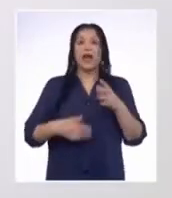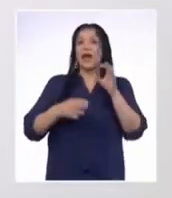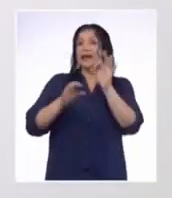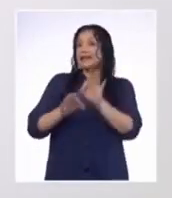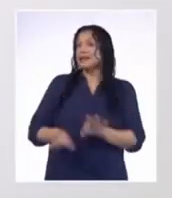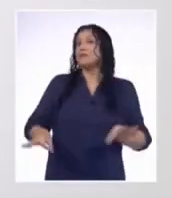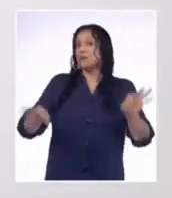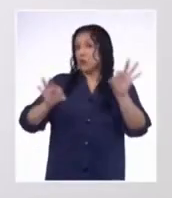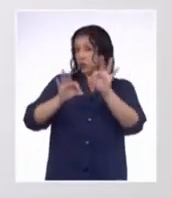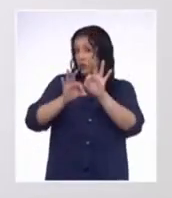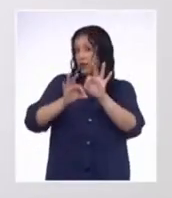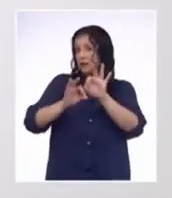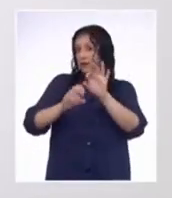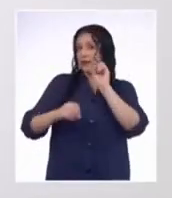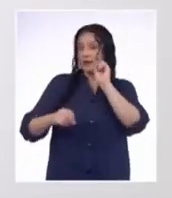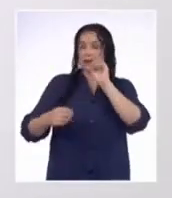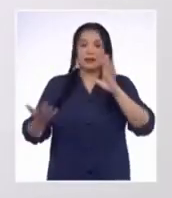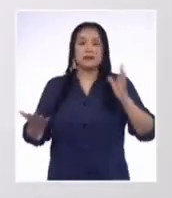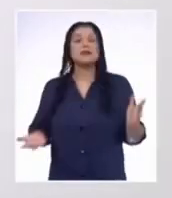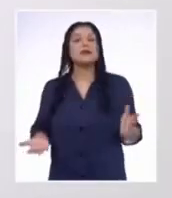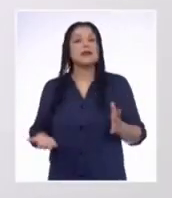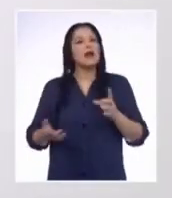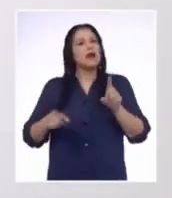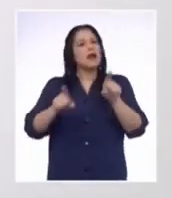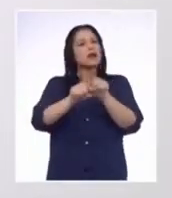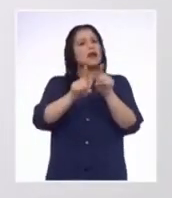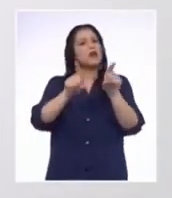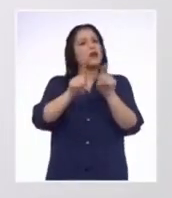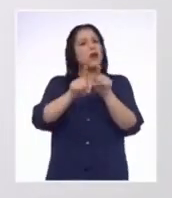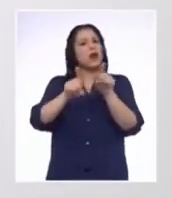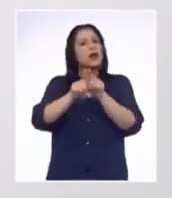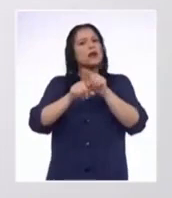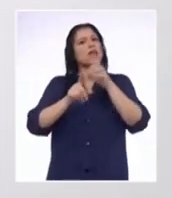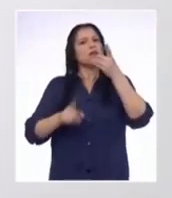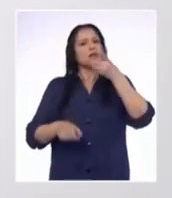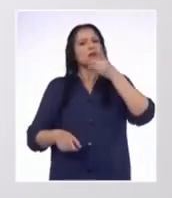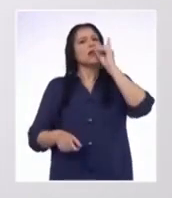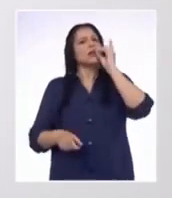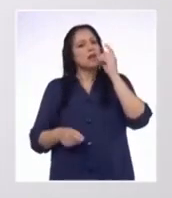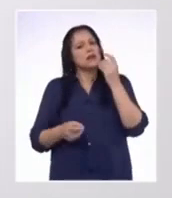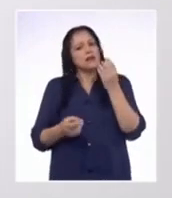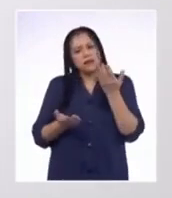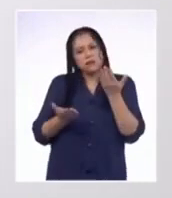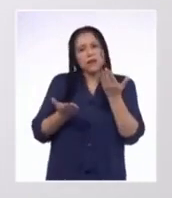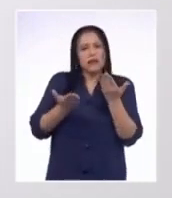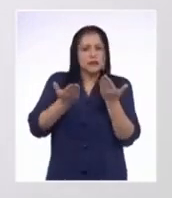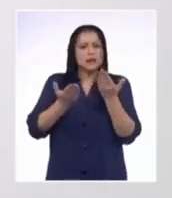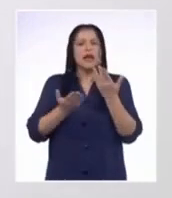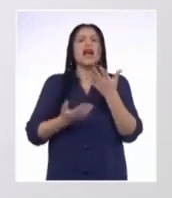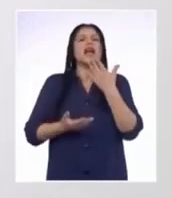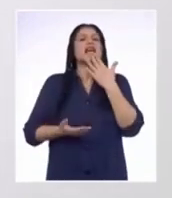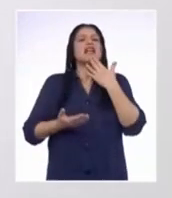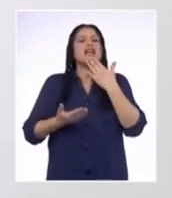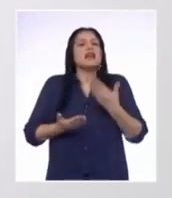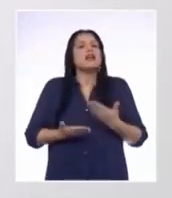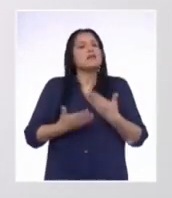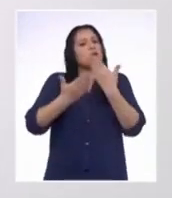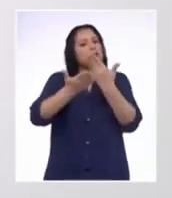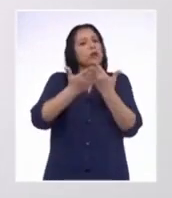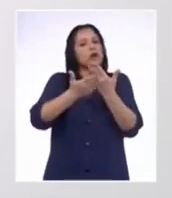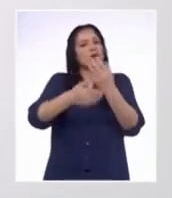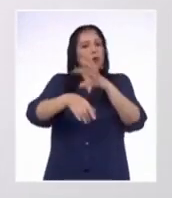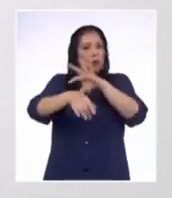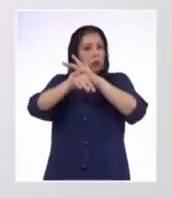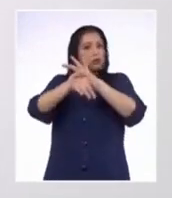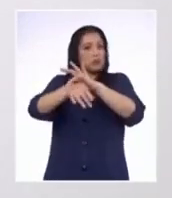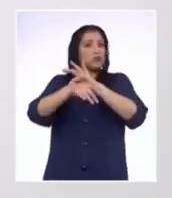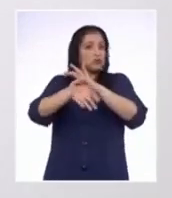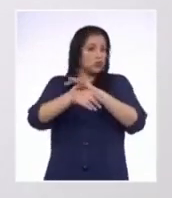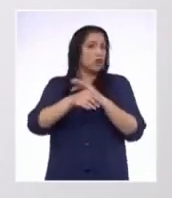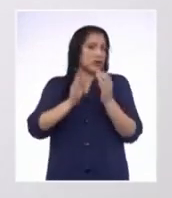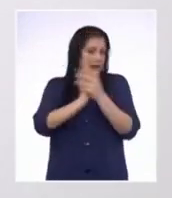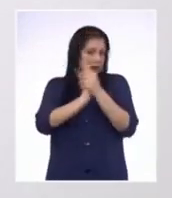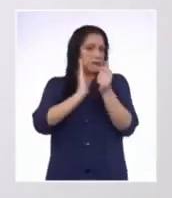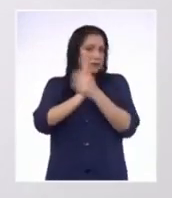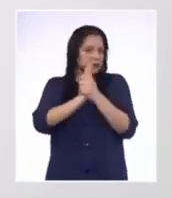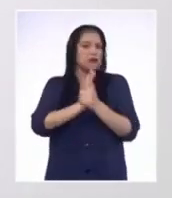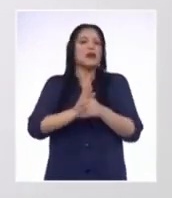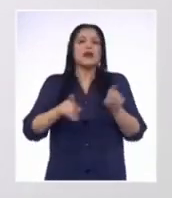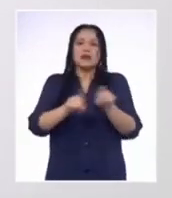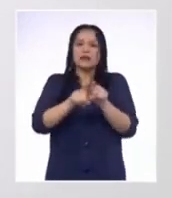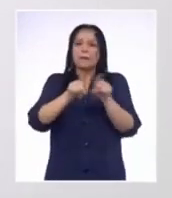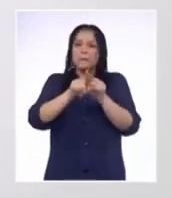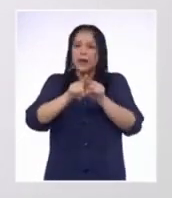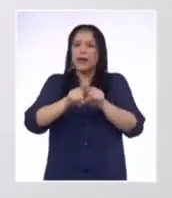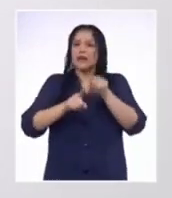Es importante señalar que así como la dieta balanceada la debe proponer un nutricionista, para establecer las rutinas de